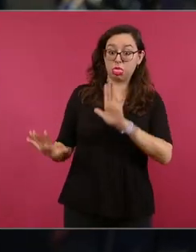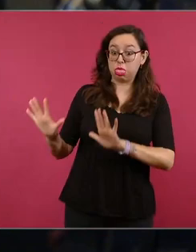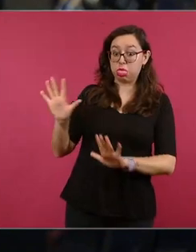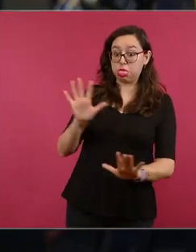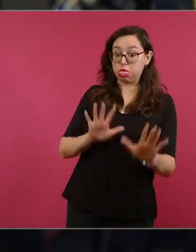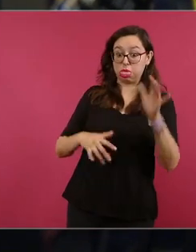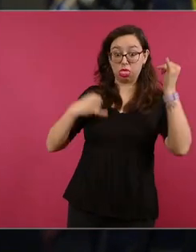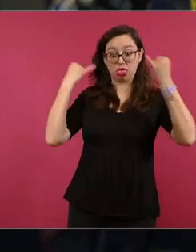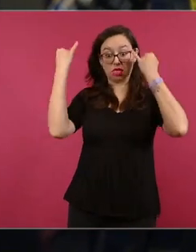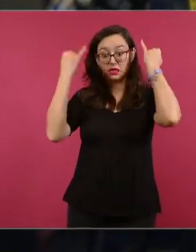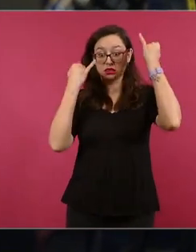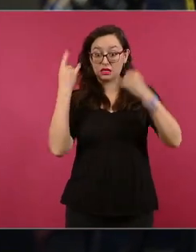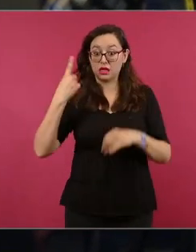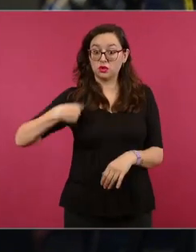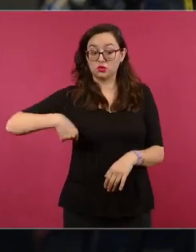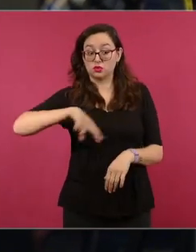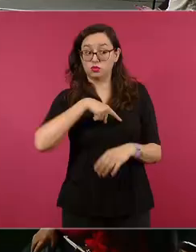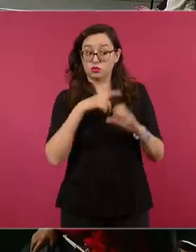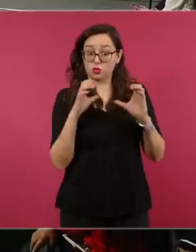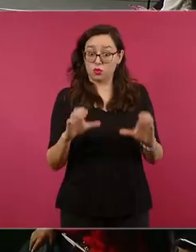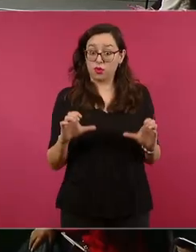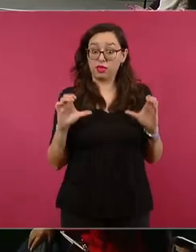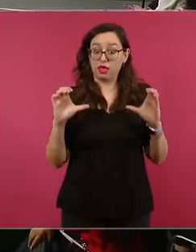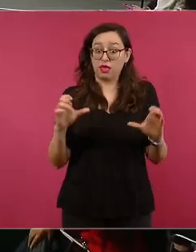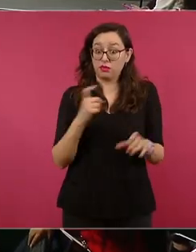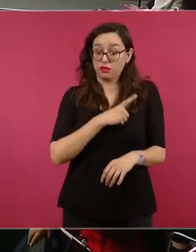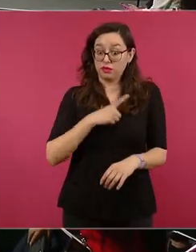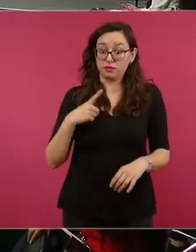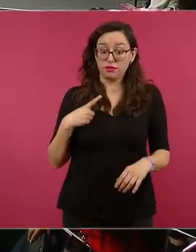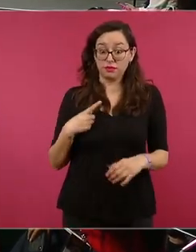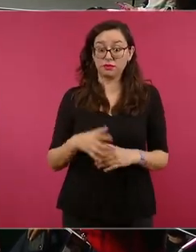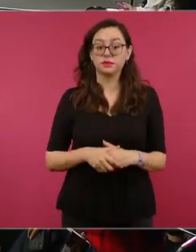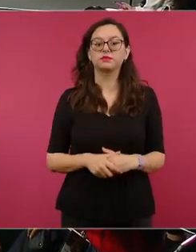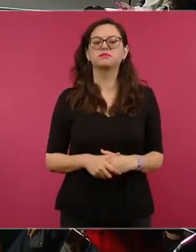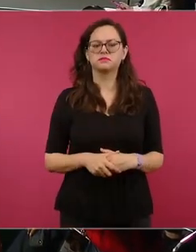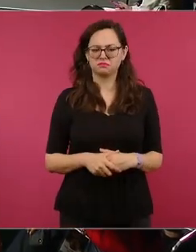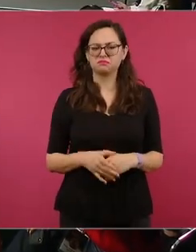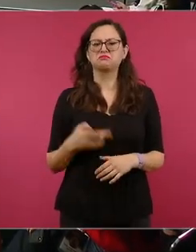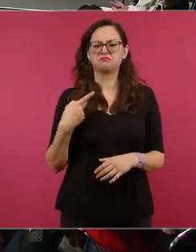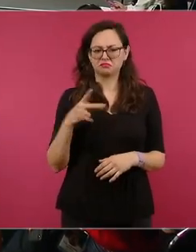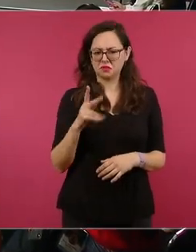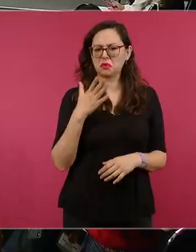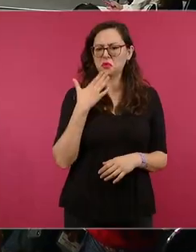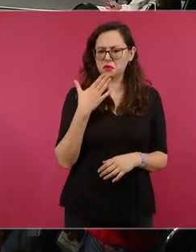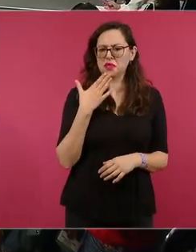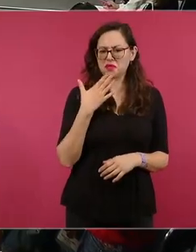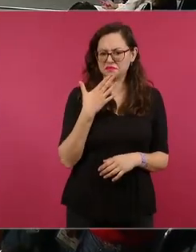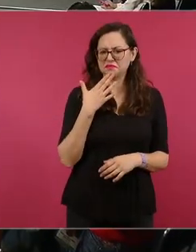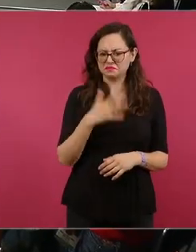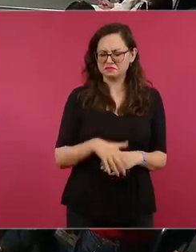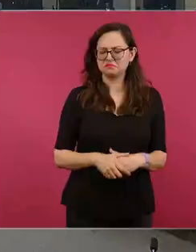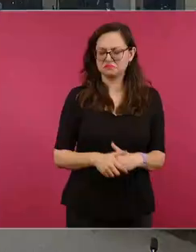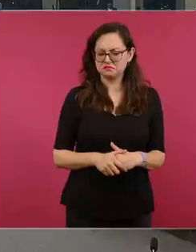andar muy pendientes. Pero qué bueno, ¿no? Que